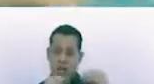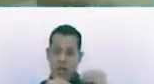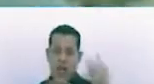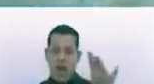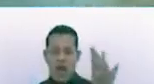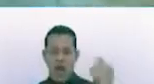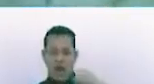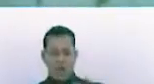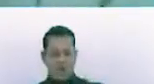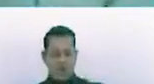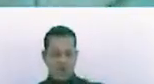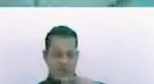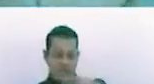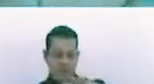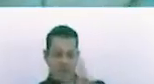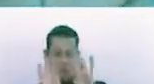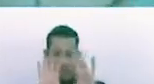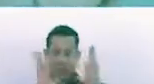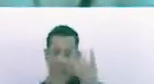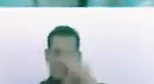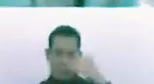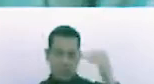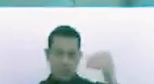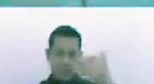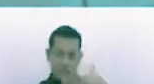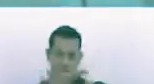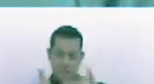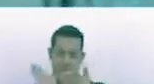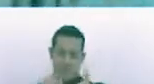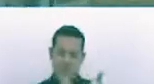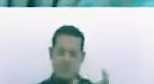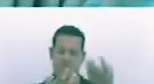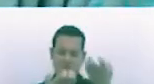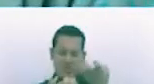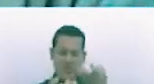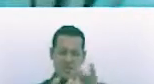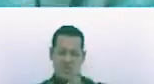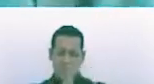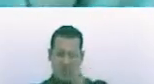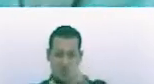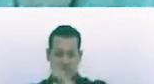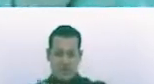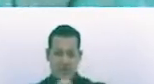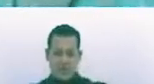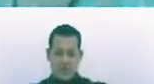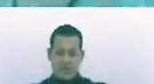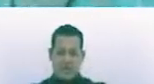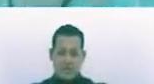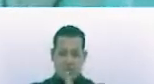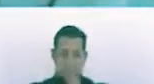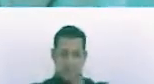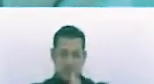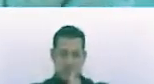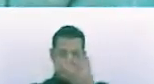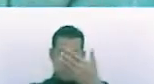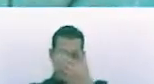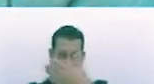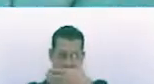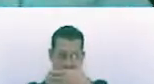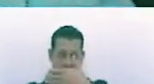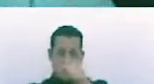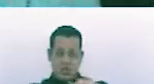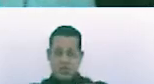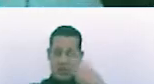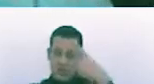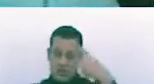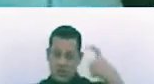antes, para votar en el exterior, la burocracia y que tenían que ir los salvadoreños a las embajadas. Yo